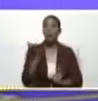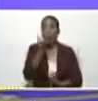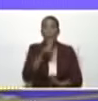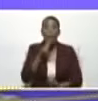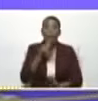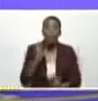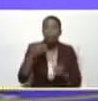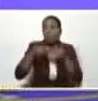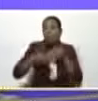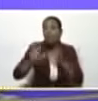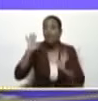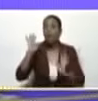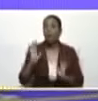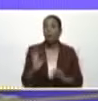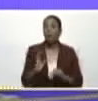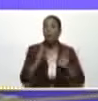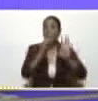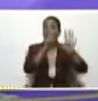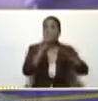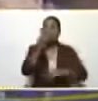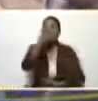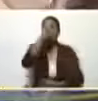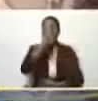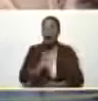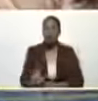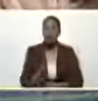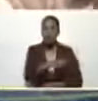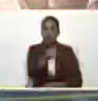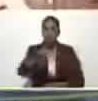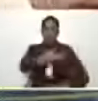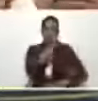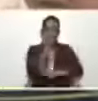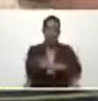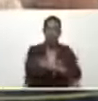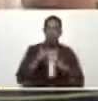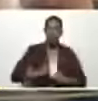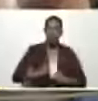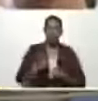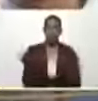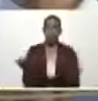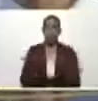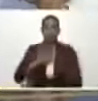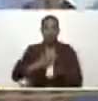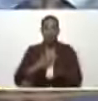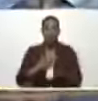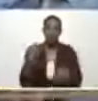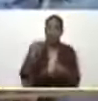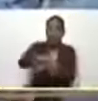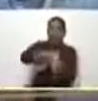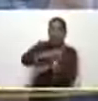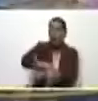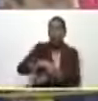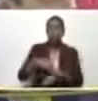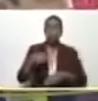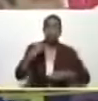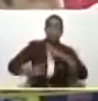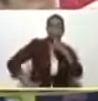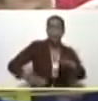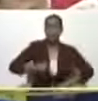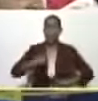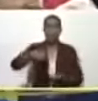apenas un chamito pero ustedes ven lo enérgico que estoy en la calle trotando